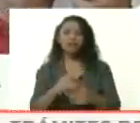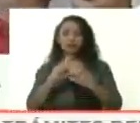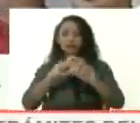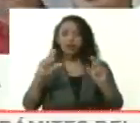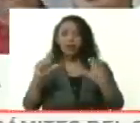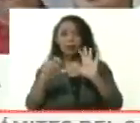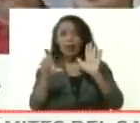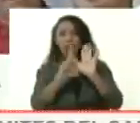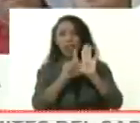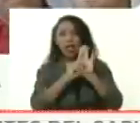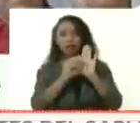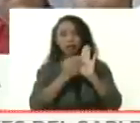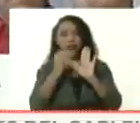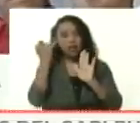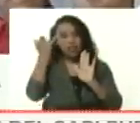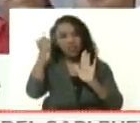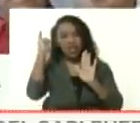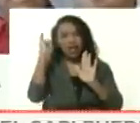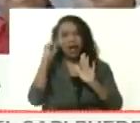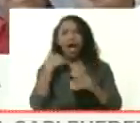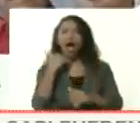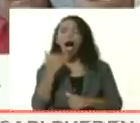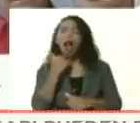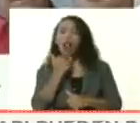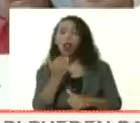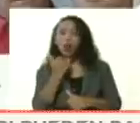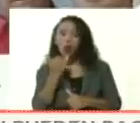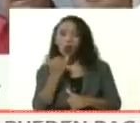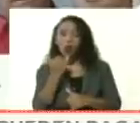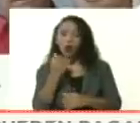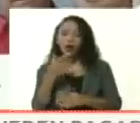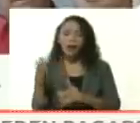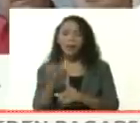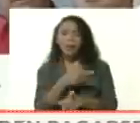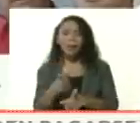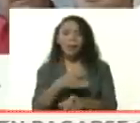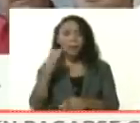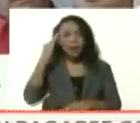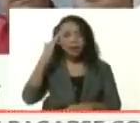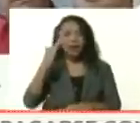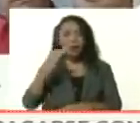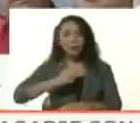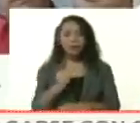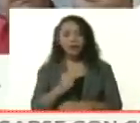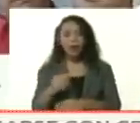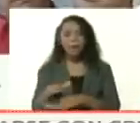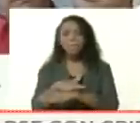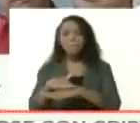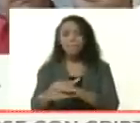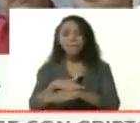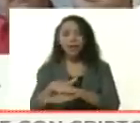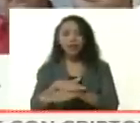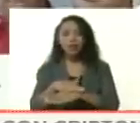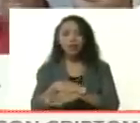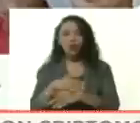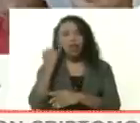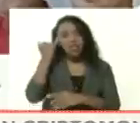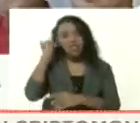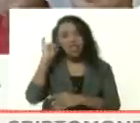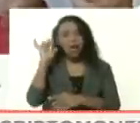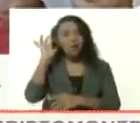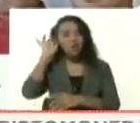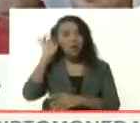cualquier acto de represión que hagan los militares o policías, queda perdonado, imagínense ustedes. ¿Ah?